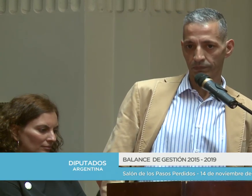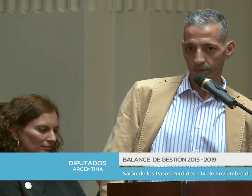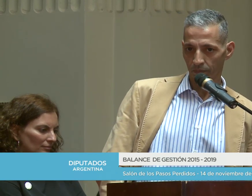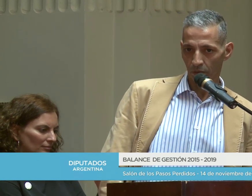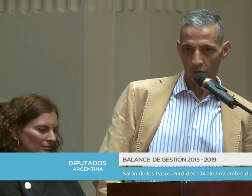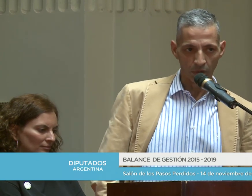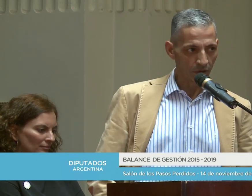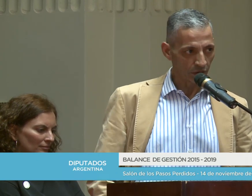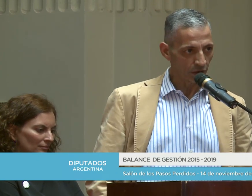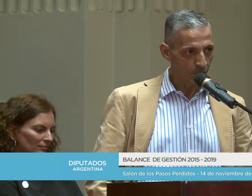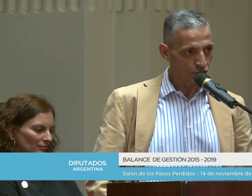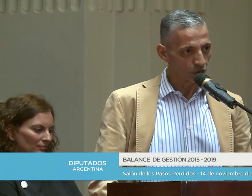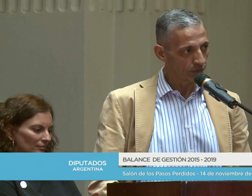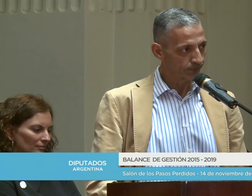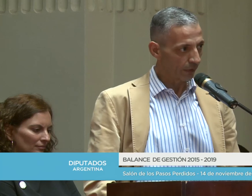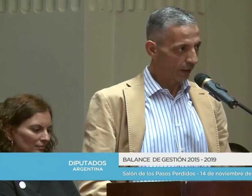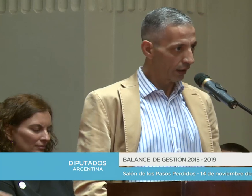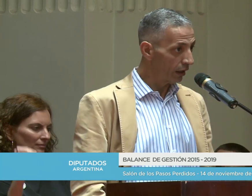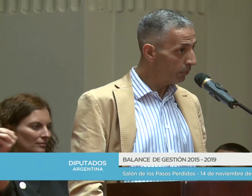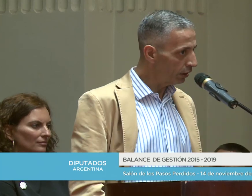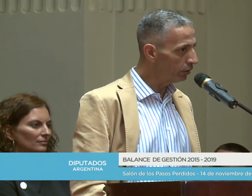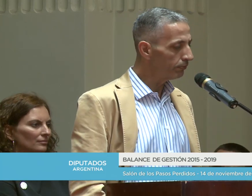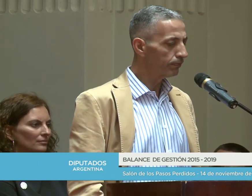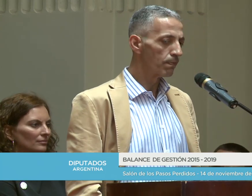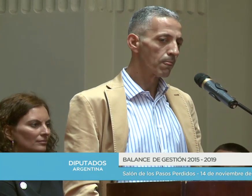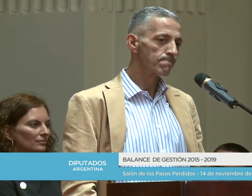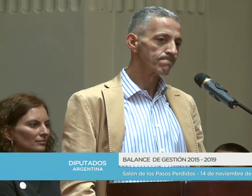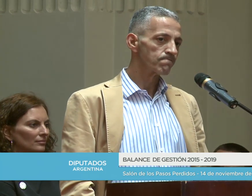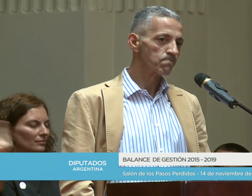gasto, como a veces se puso en vilo